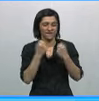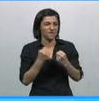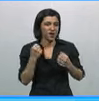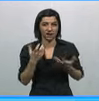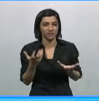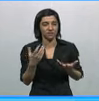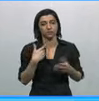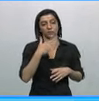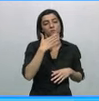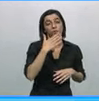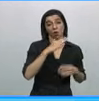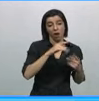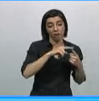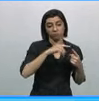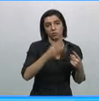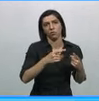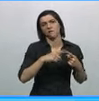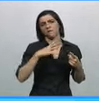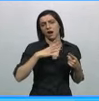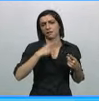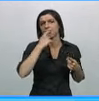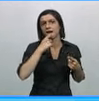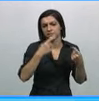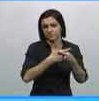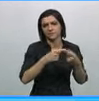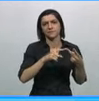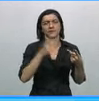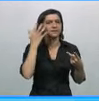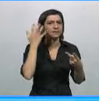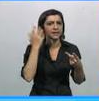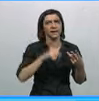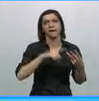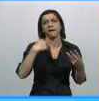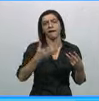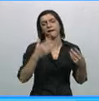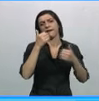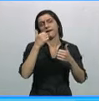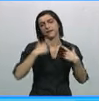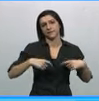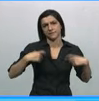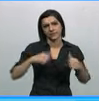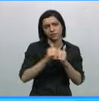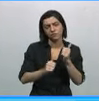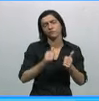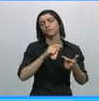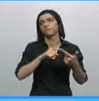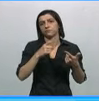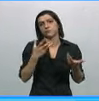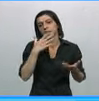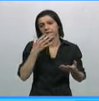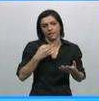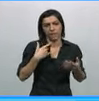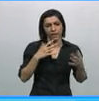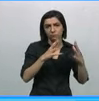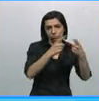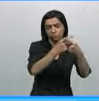tiene que jugar con Racing, tiene que jugar con Tigre, tiene que ir a Rosario, último partido con Central. Así que el fixture para todos es